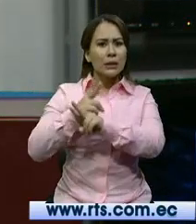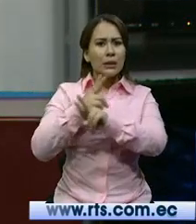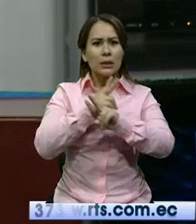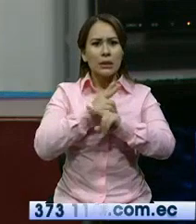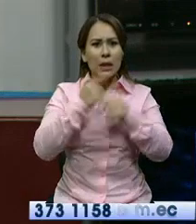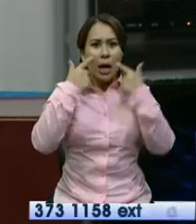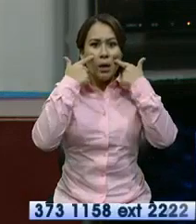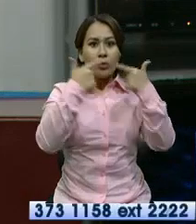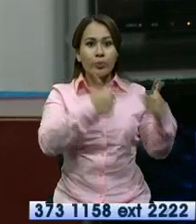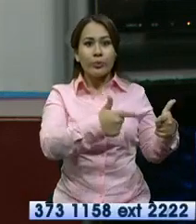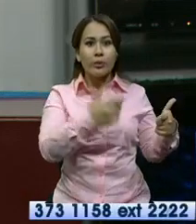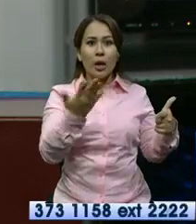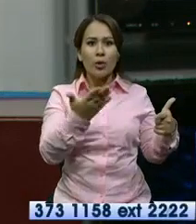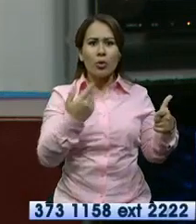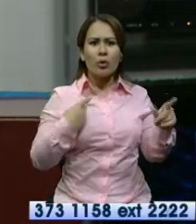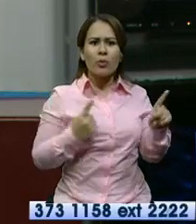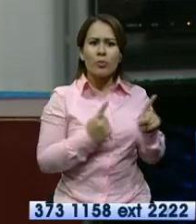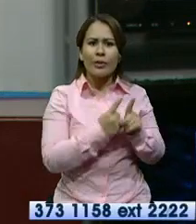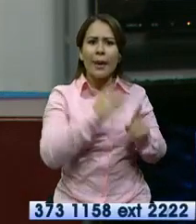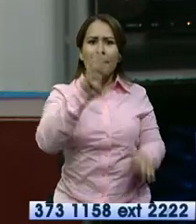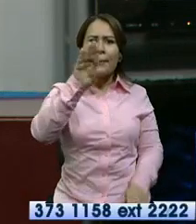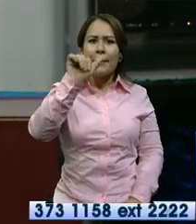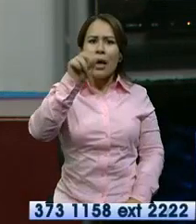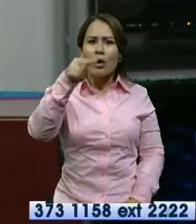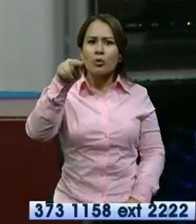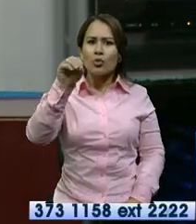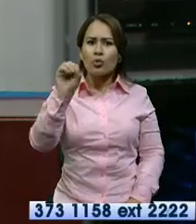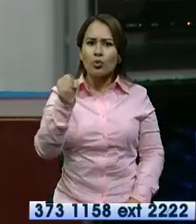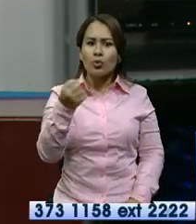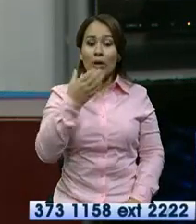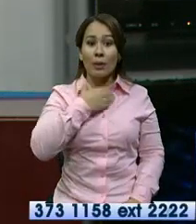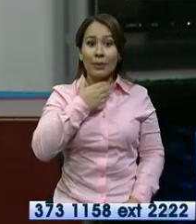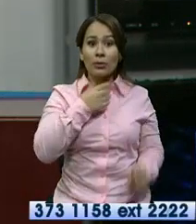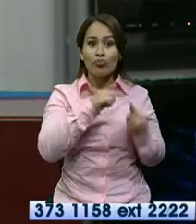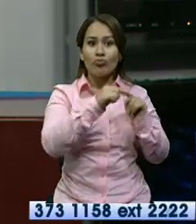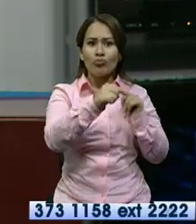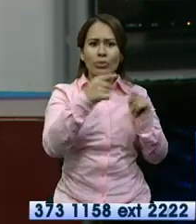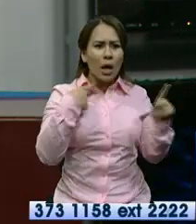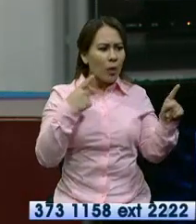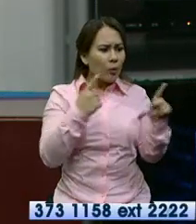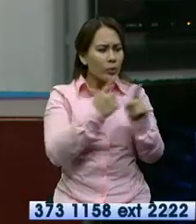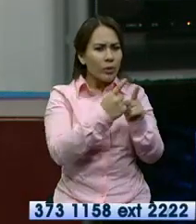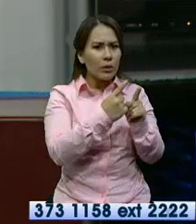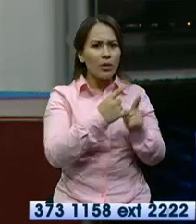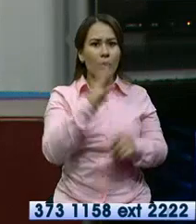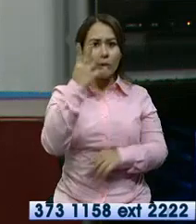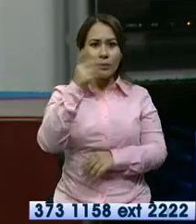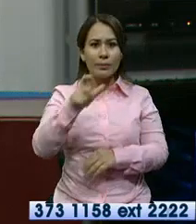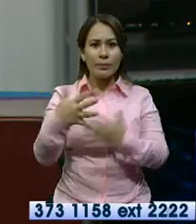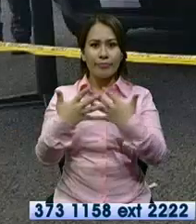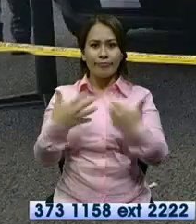en el Cantón Baños, provincia de Tungurahua. Cuatro personas fueron detenidas.